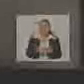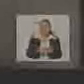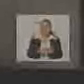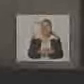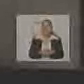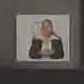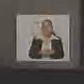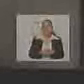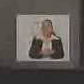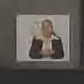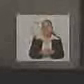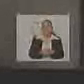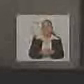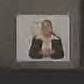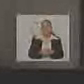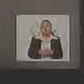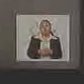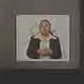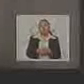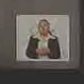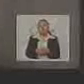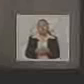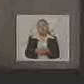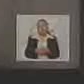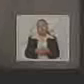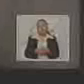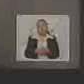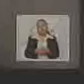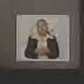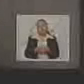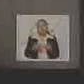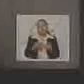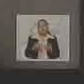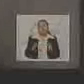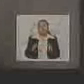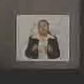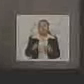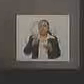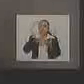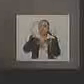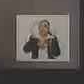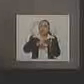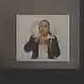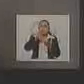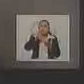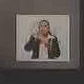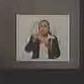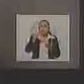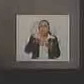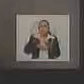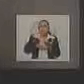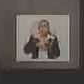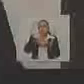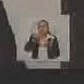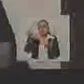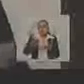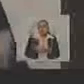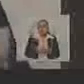Gracias. Continuamos con el candidato común de los partidos Revolucionario Institucional y Verde Ecologista de México.